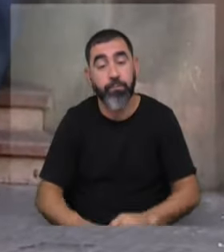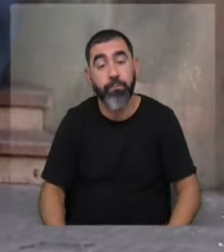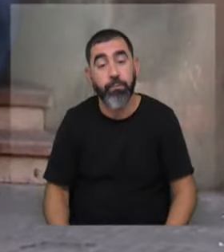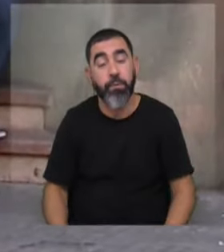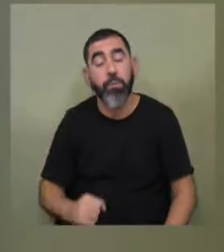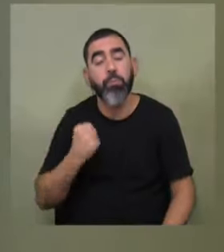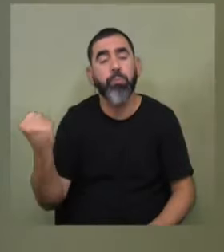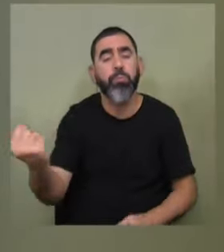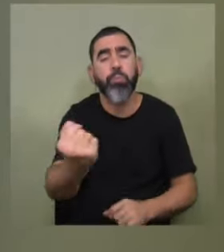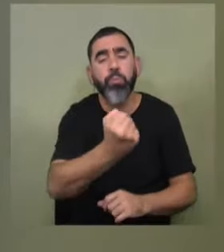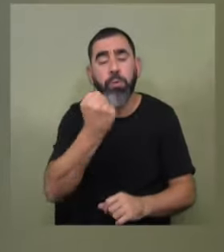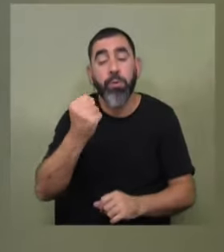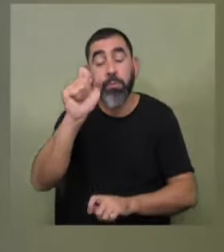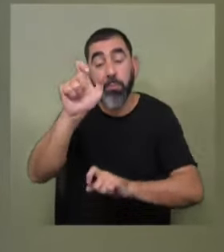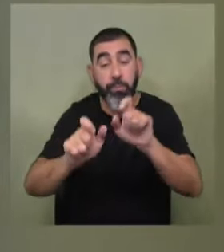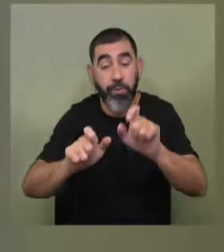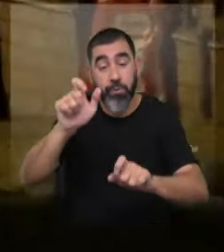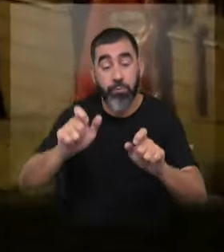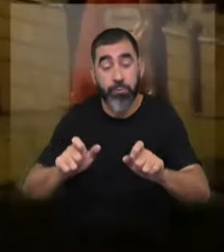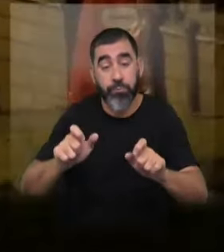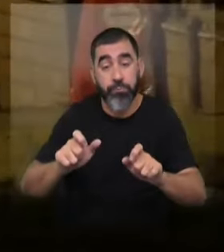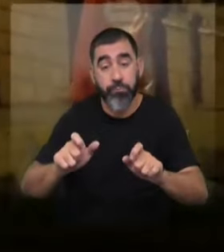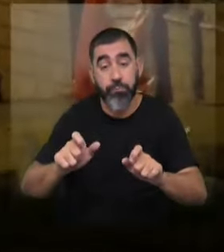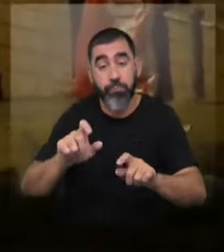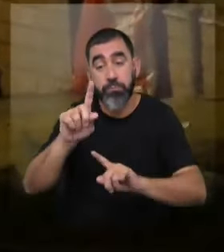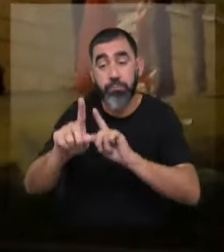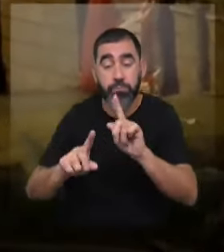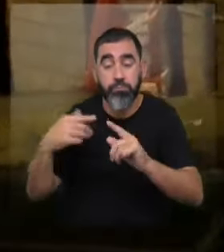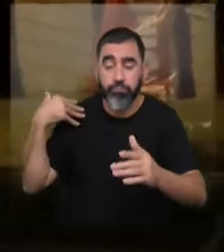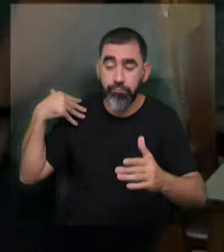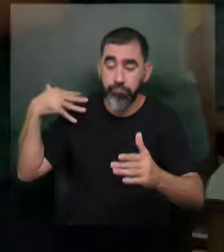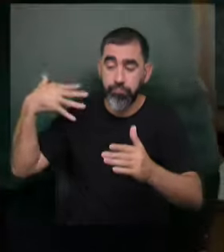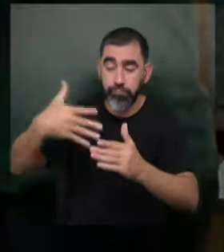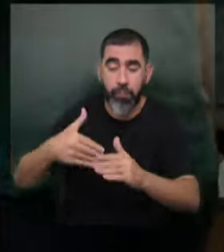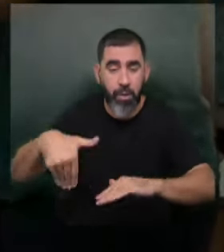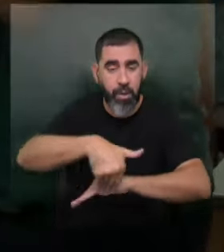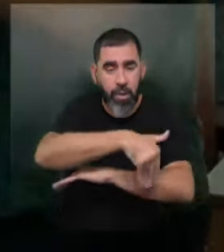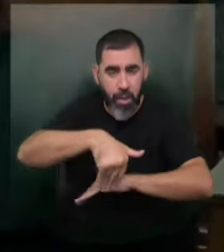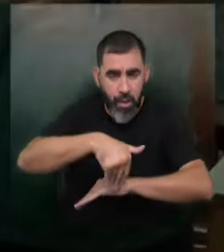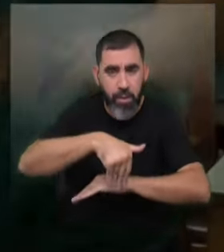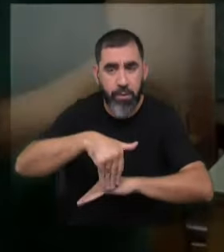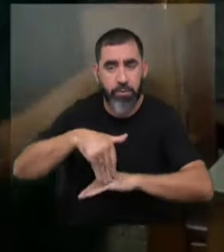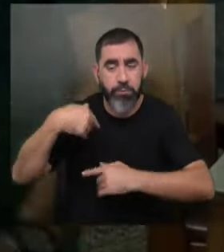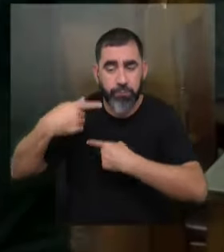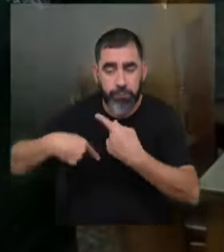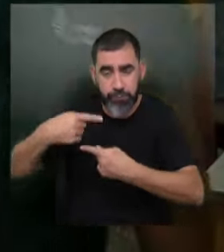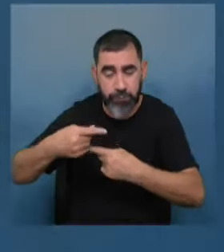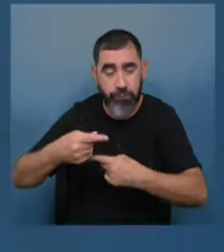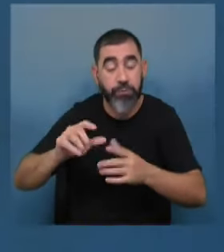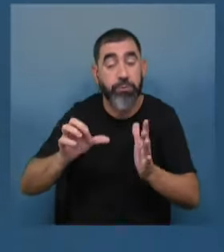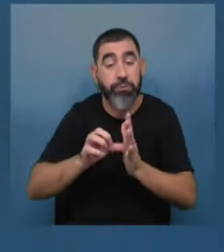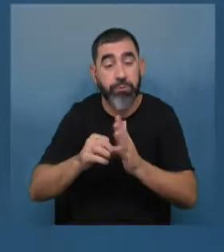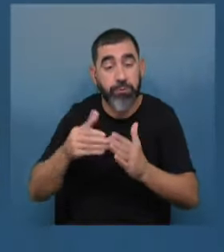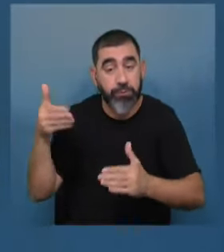primó fue personas que tenían determinada trayectoria en calle, determinada cronicidad en el